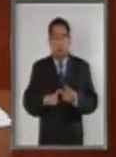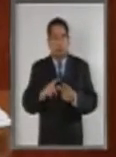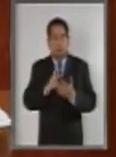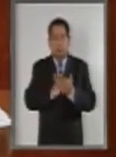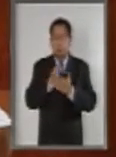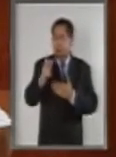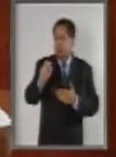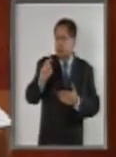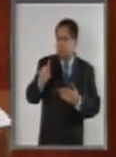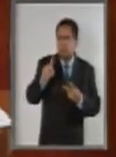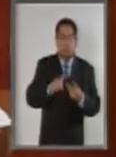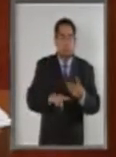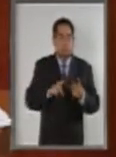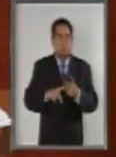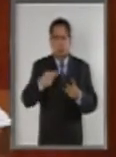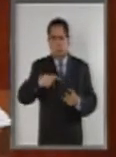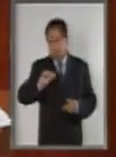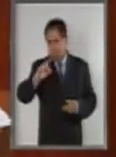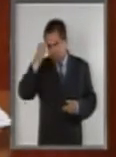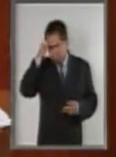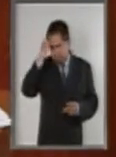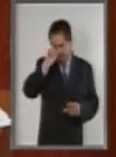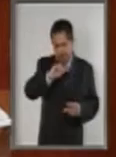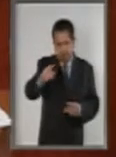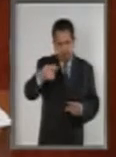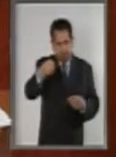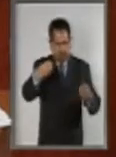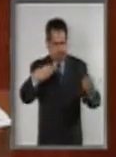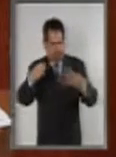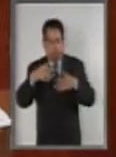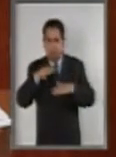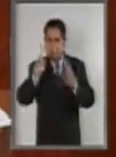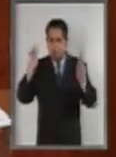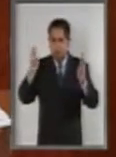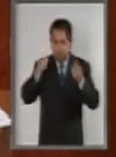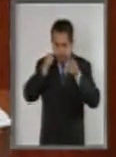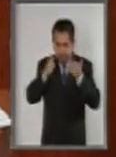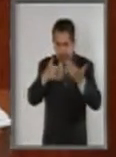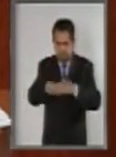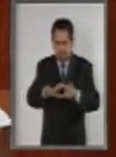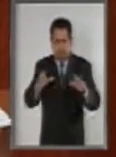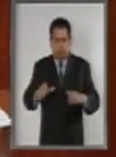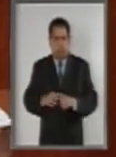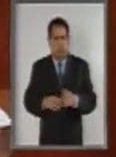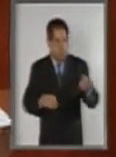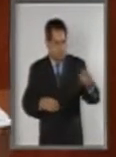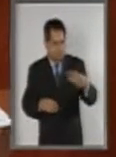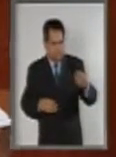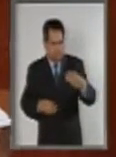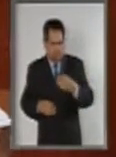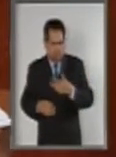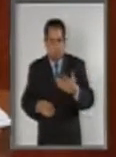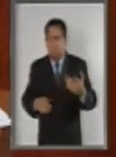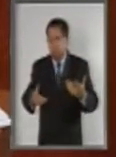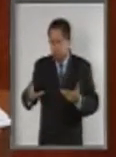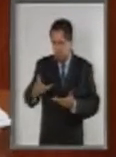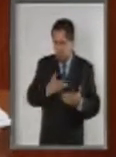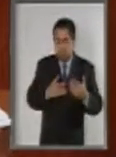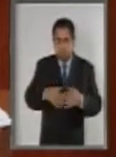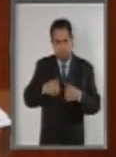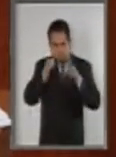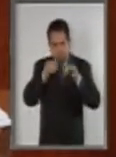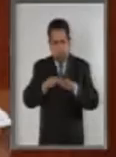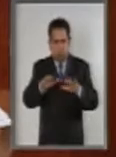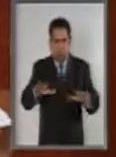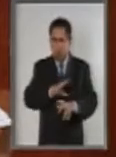Desarrollo, especialistas diversos en el tema de inclusión. Aquí se fomenta la plena inclusión de personas sin